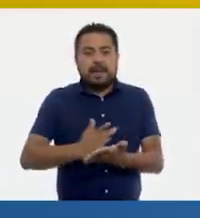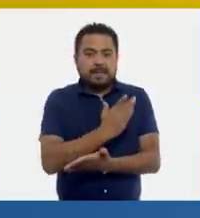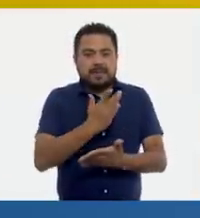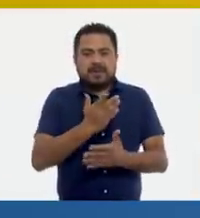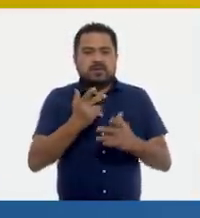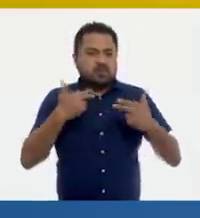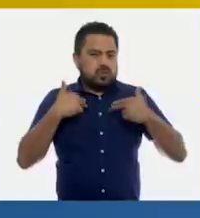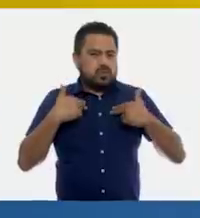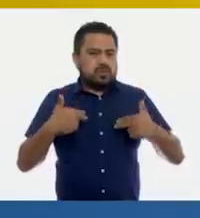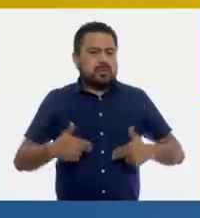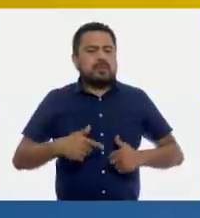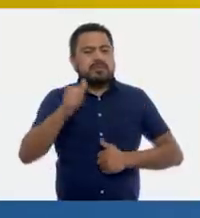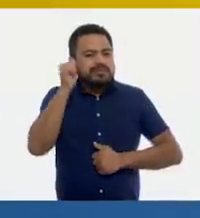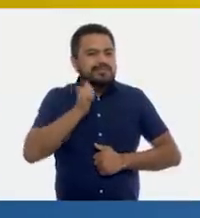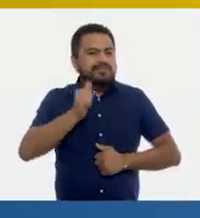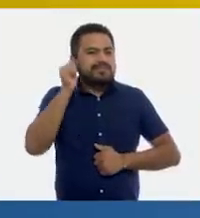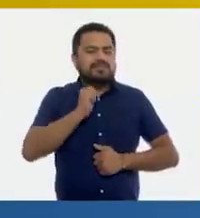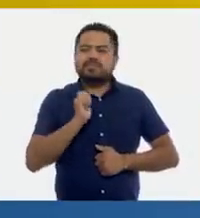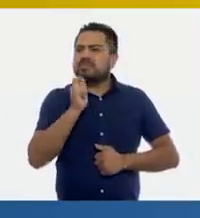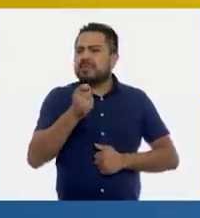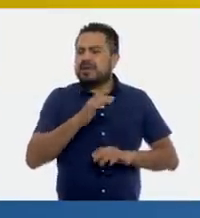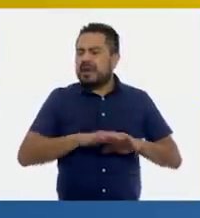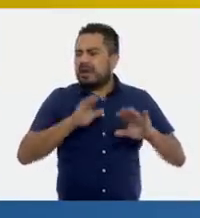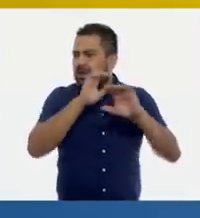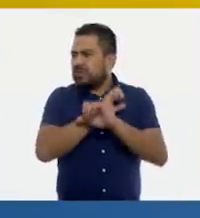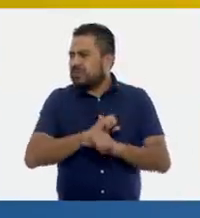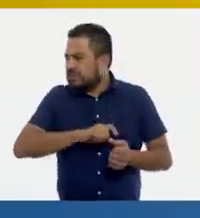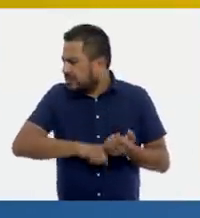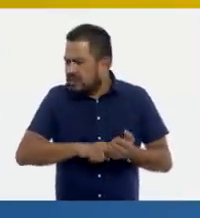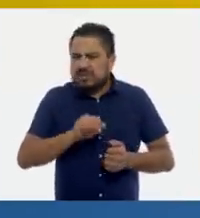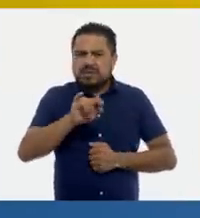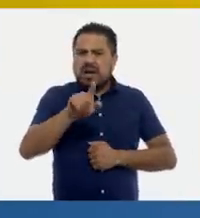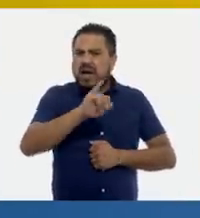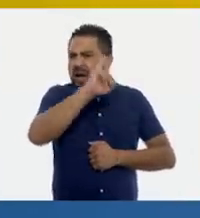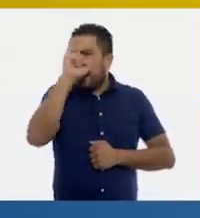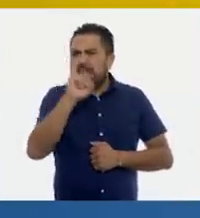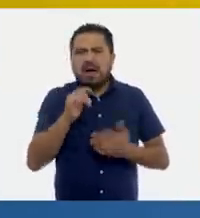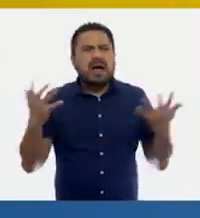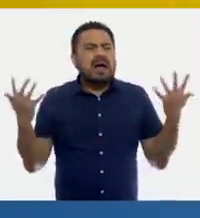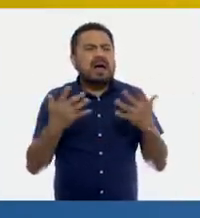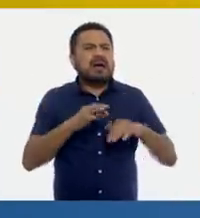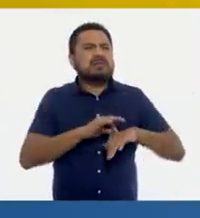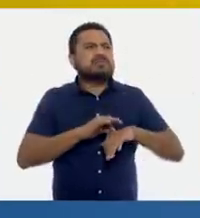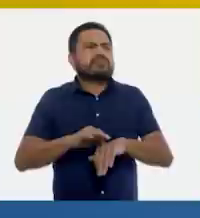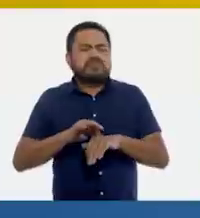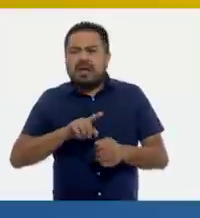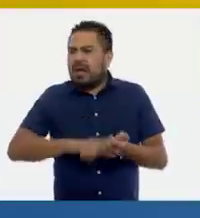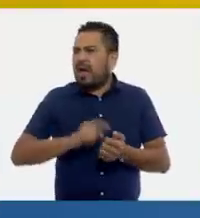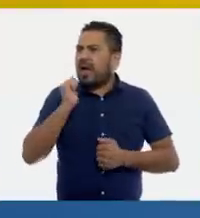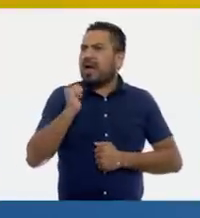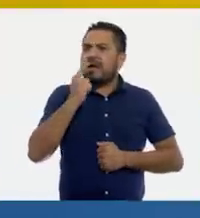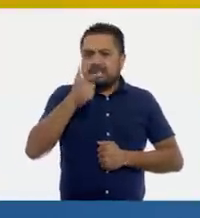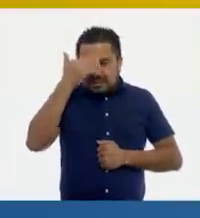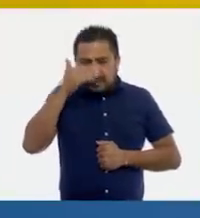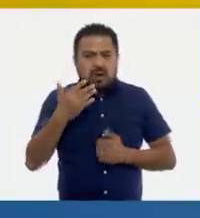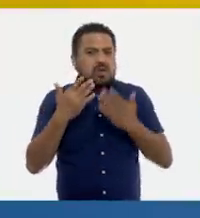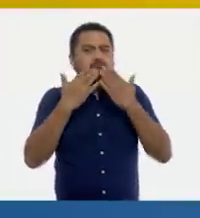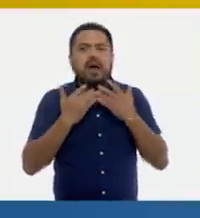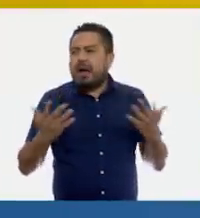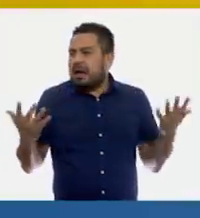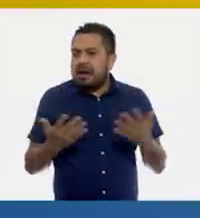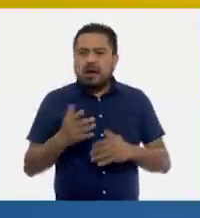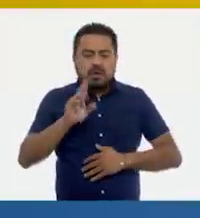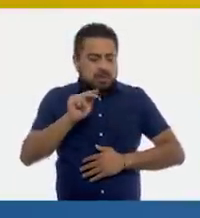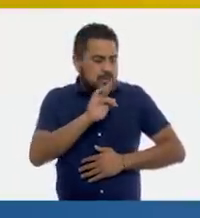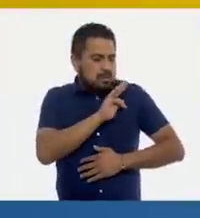conducta humana siempre presenta claroscuros. ¿A poco tú nunca has hecho una travesura o algo que sabes que no debes hacer? Y